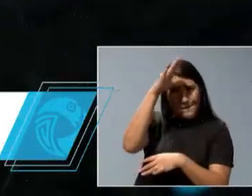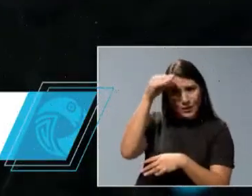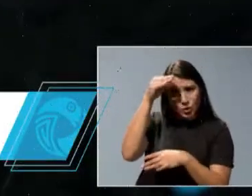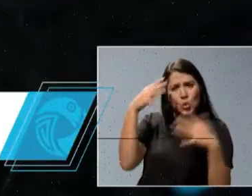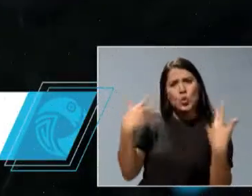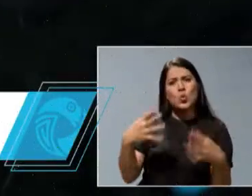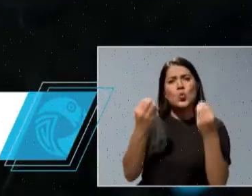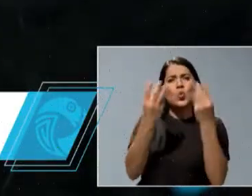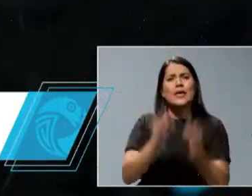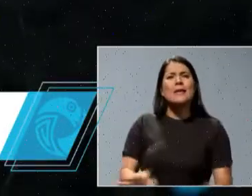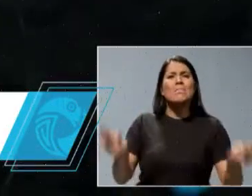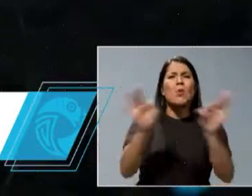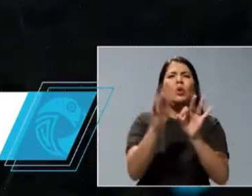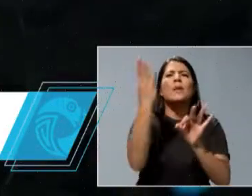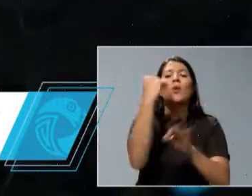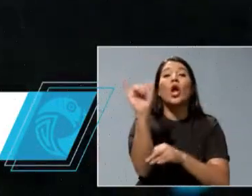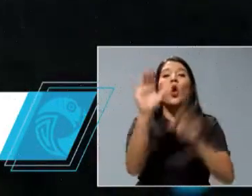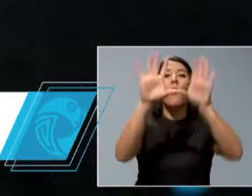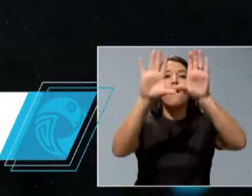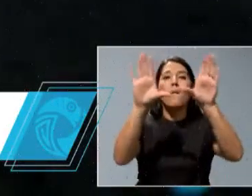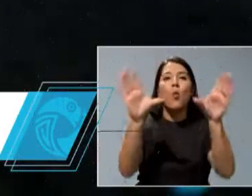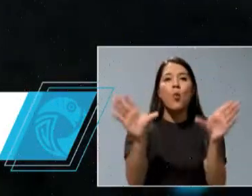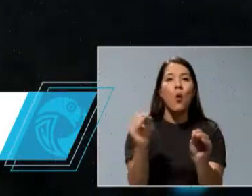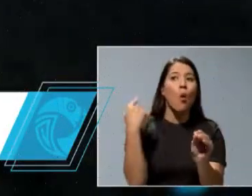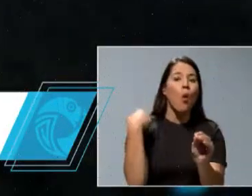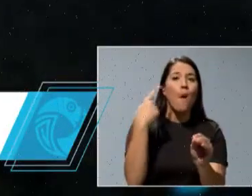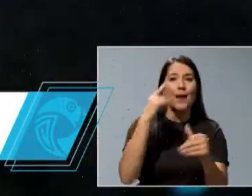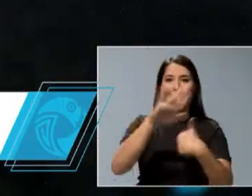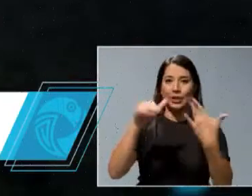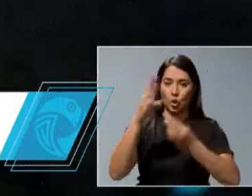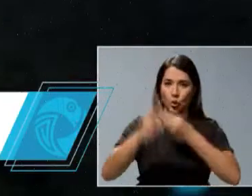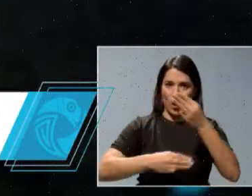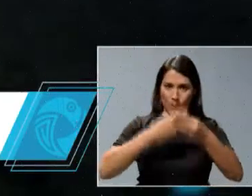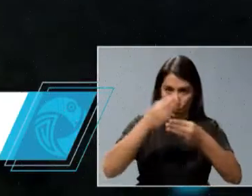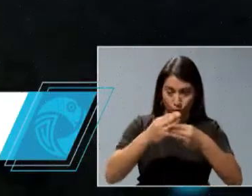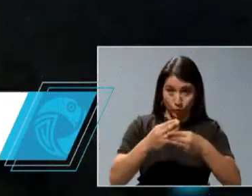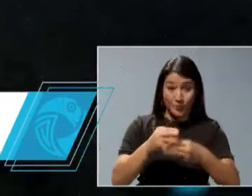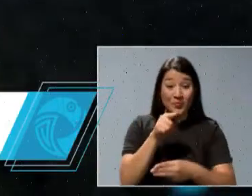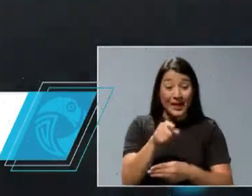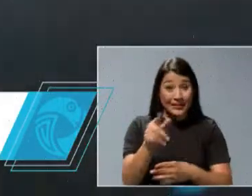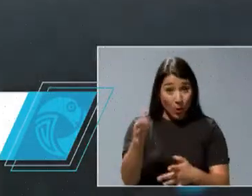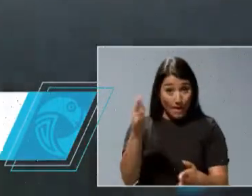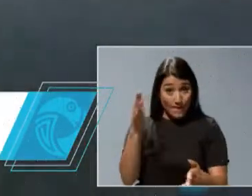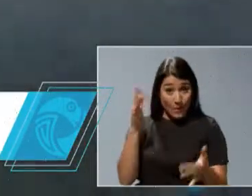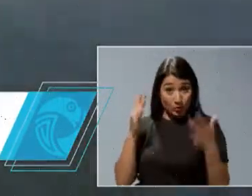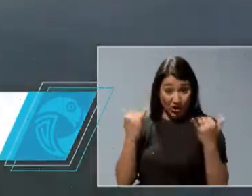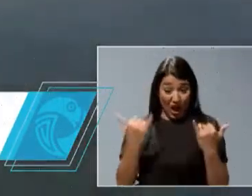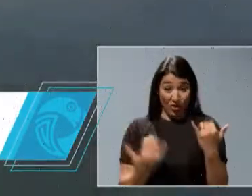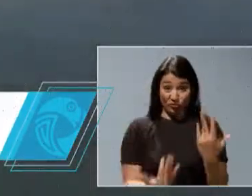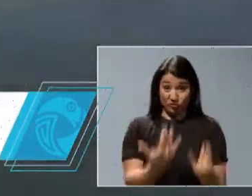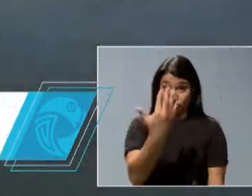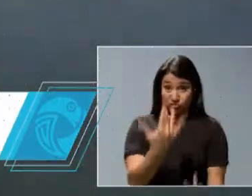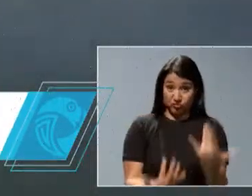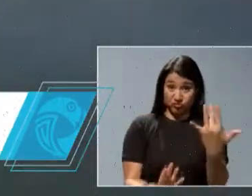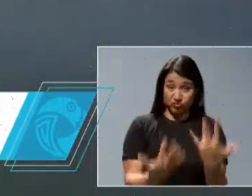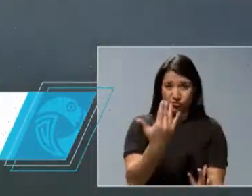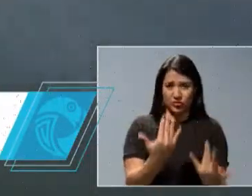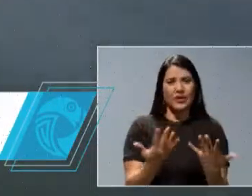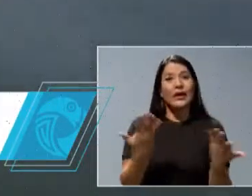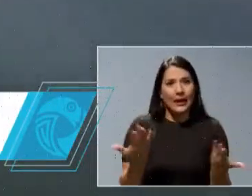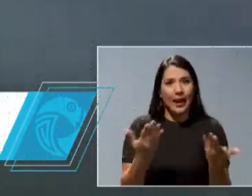toda Sudamérica y porque además influye en las lluvias de toda la región. Estos bosques que hoy se incendian contribuyen a estabilizar